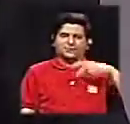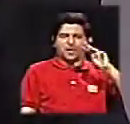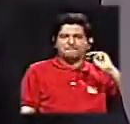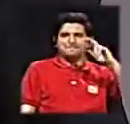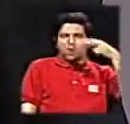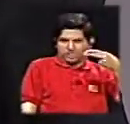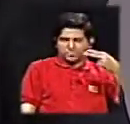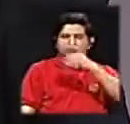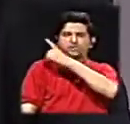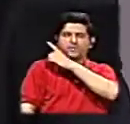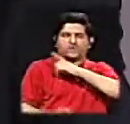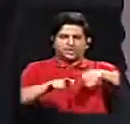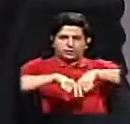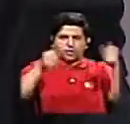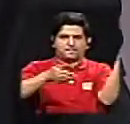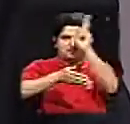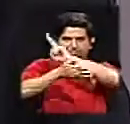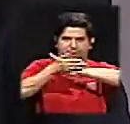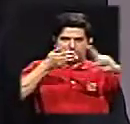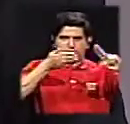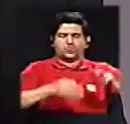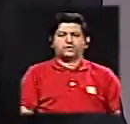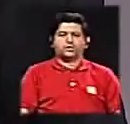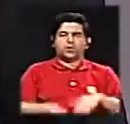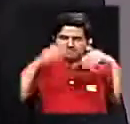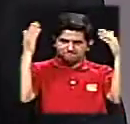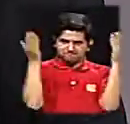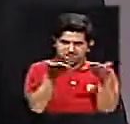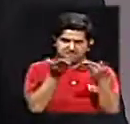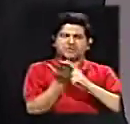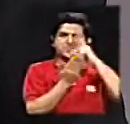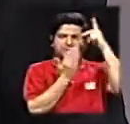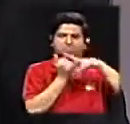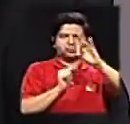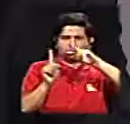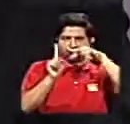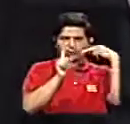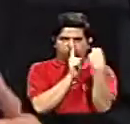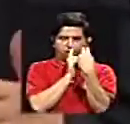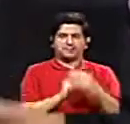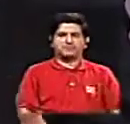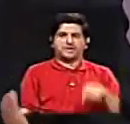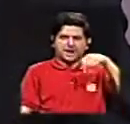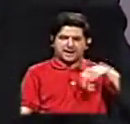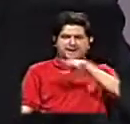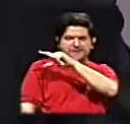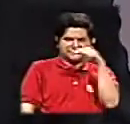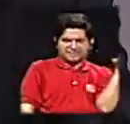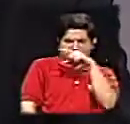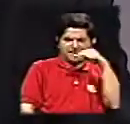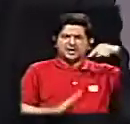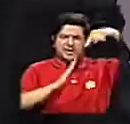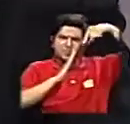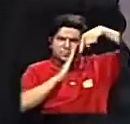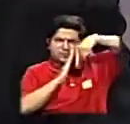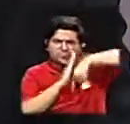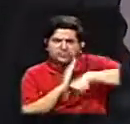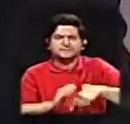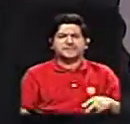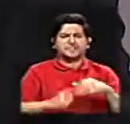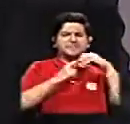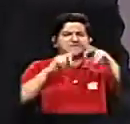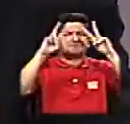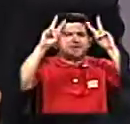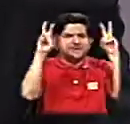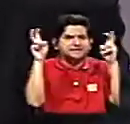Soy Mauricio Herrera, director del Semanario Universidad, y le doy la bienvenida a su programa Puntos de Vista, donde cada semana profundizamos en los